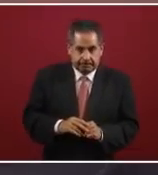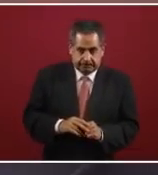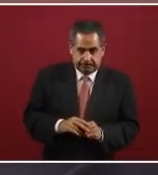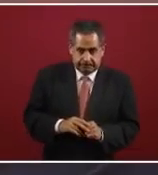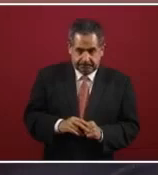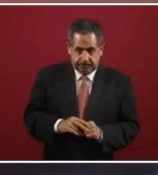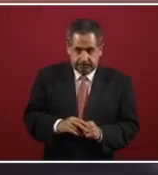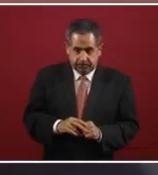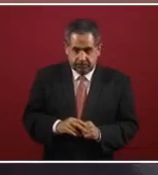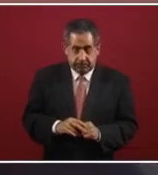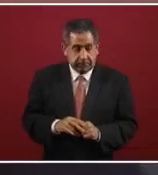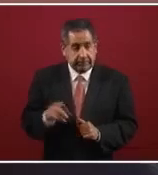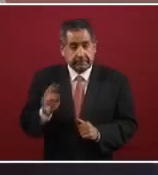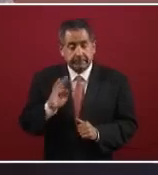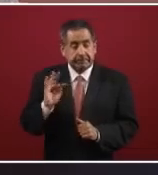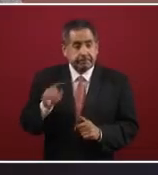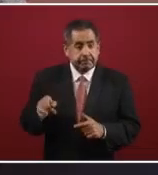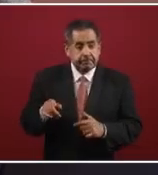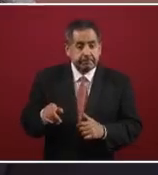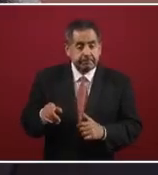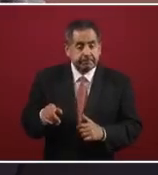y jugaban dominó